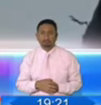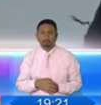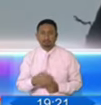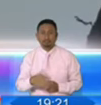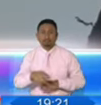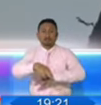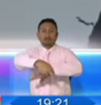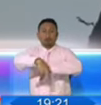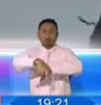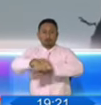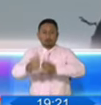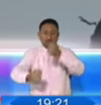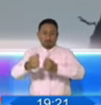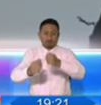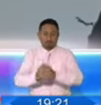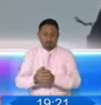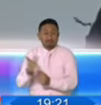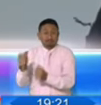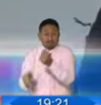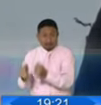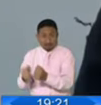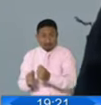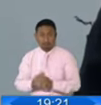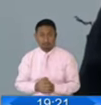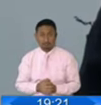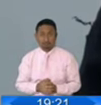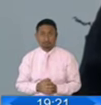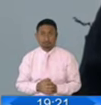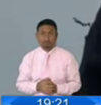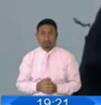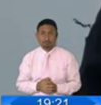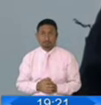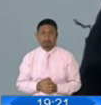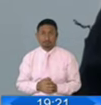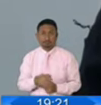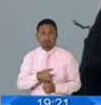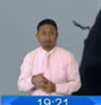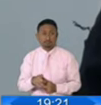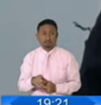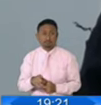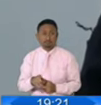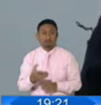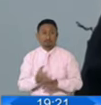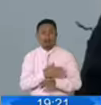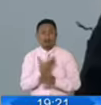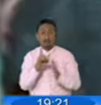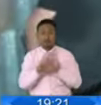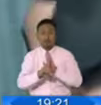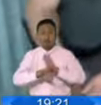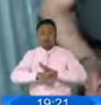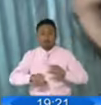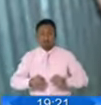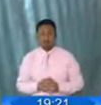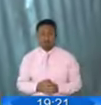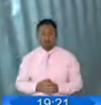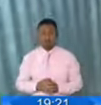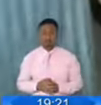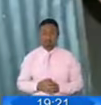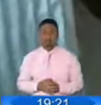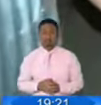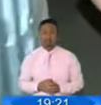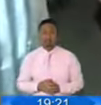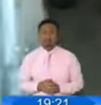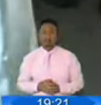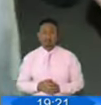de vehículos que se encontraban como robados. Cámaras Eduardo García desde